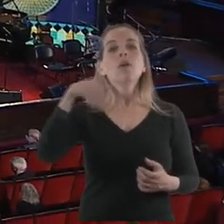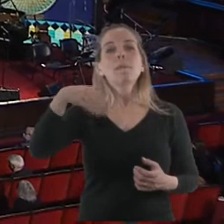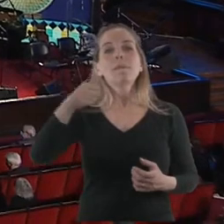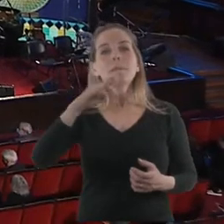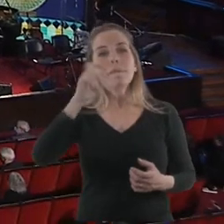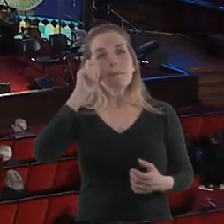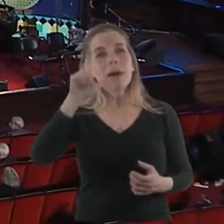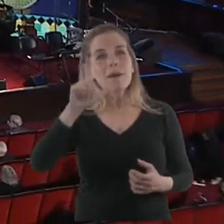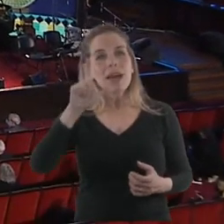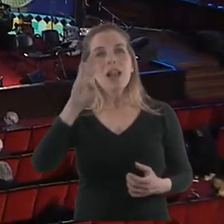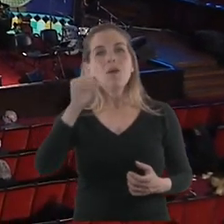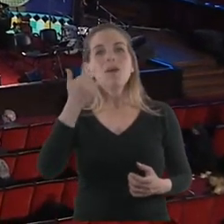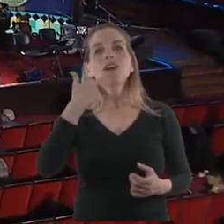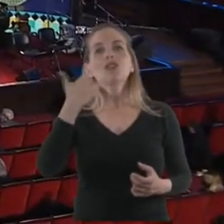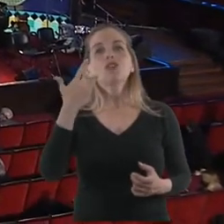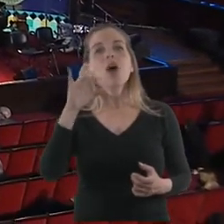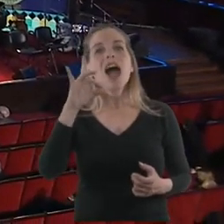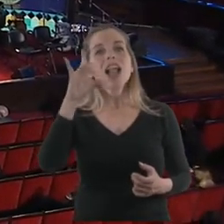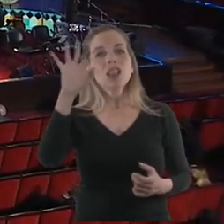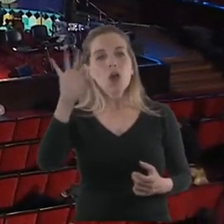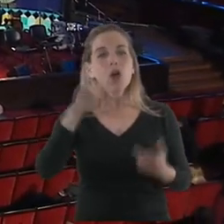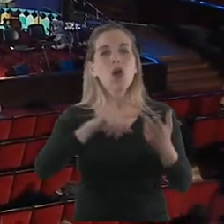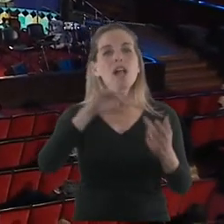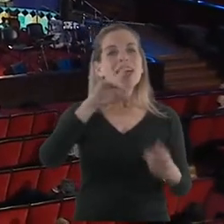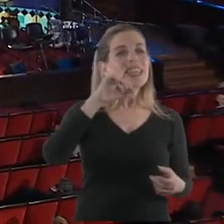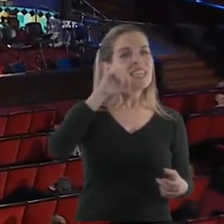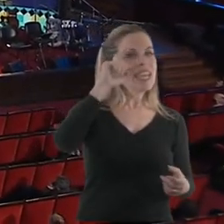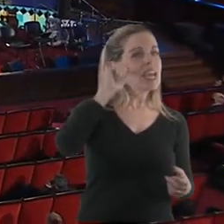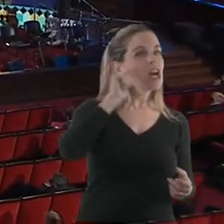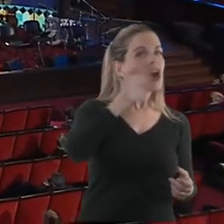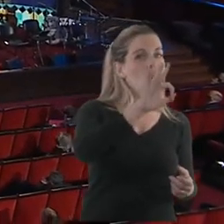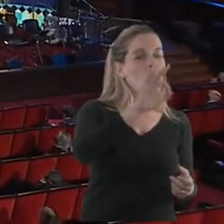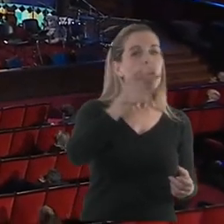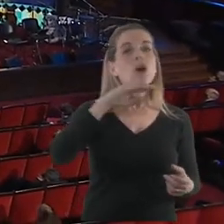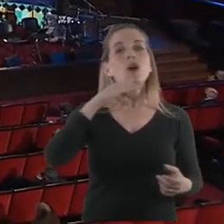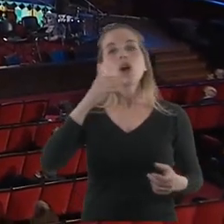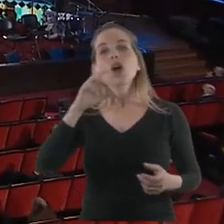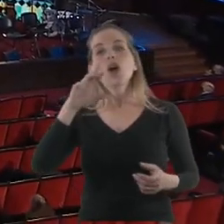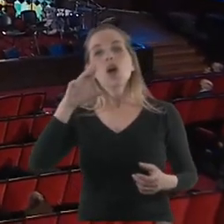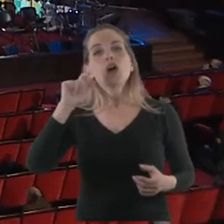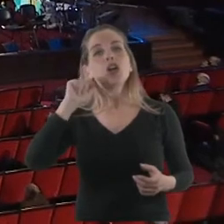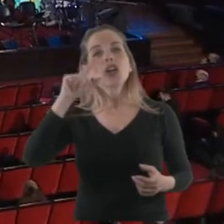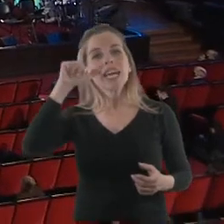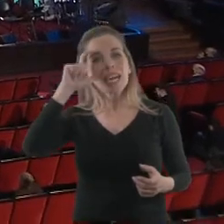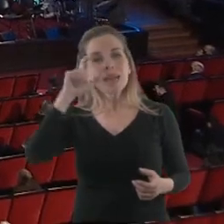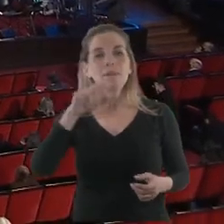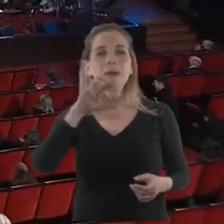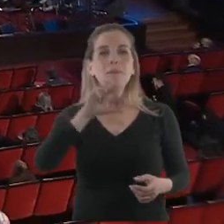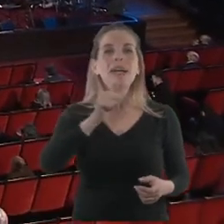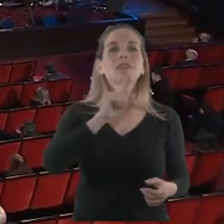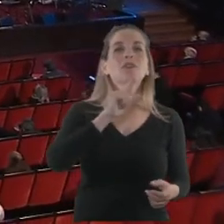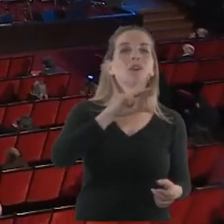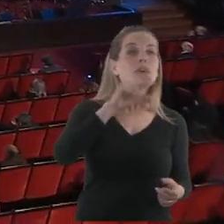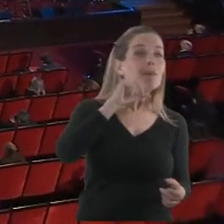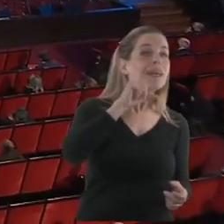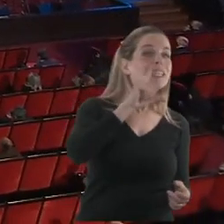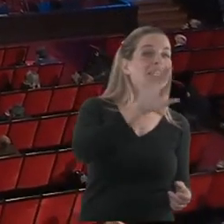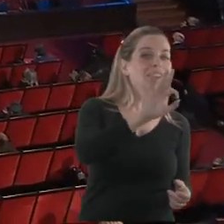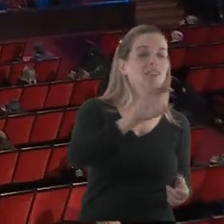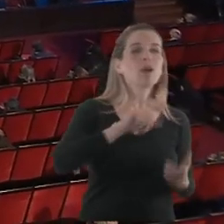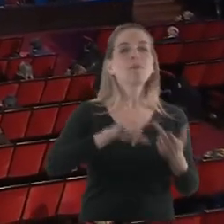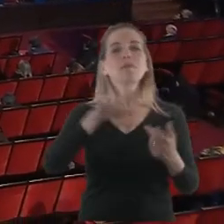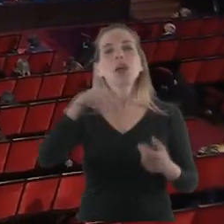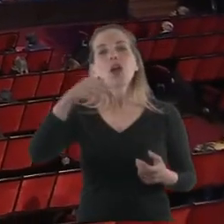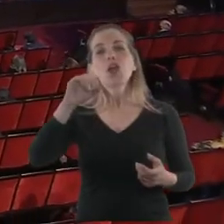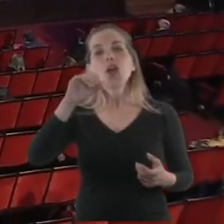Mabel Basualdo, Diego Beckerman, Jorge Biglieri, Patricia Bonatti,